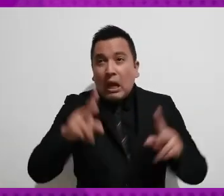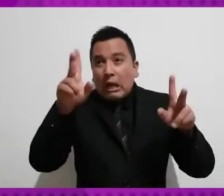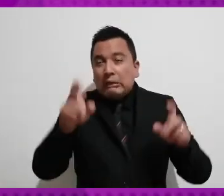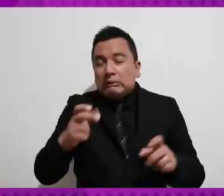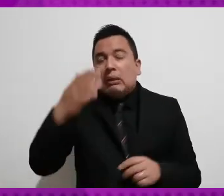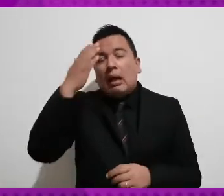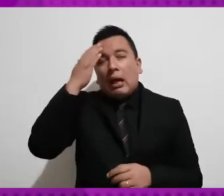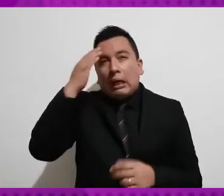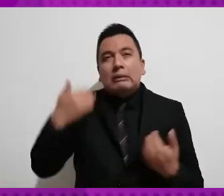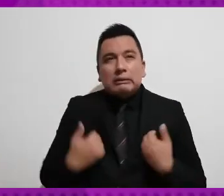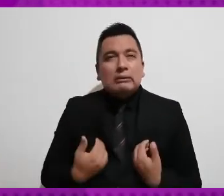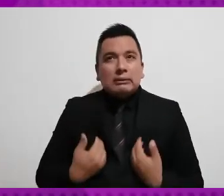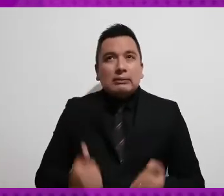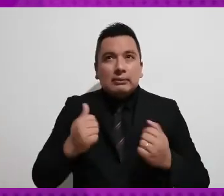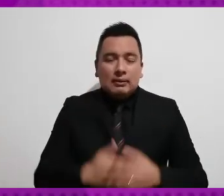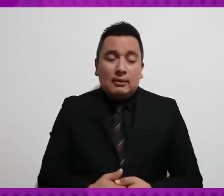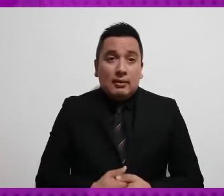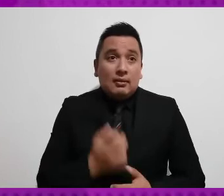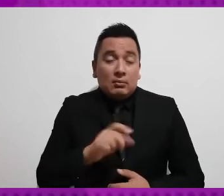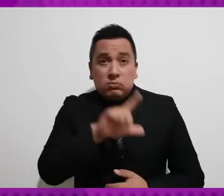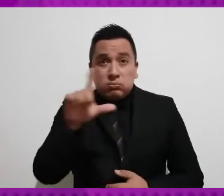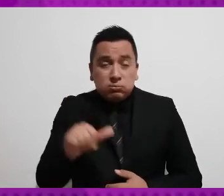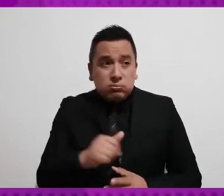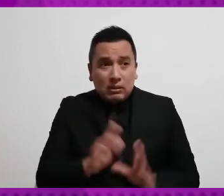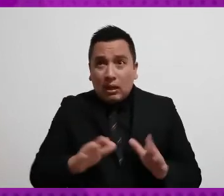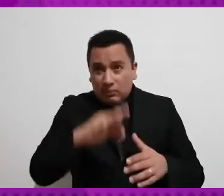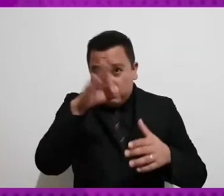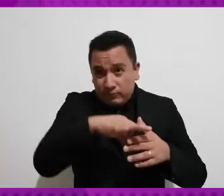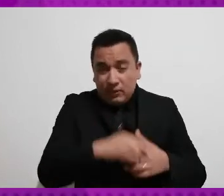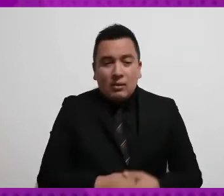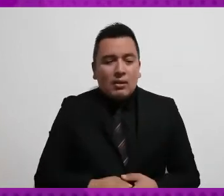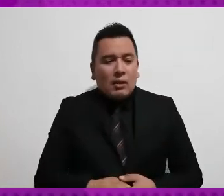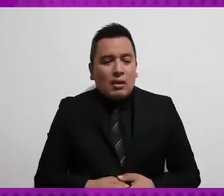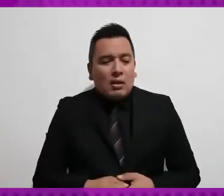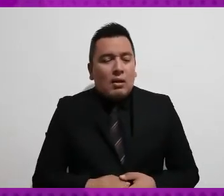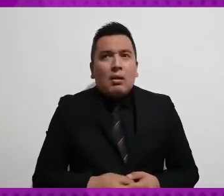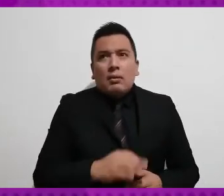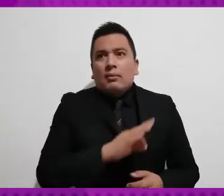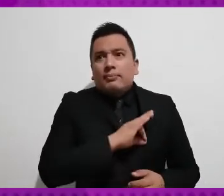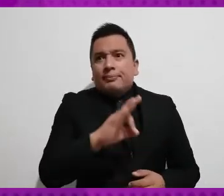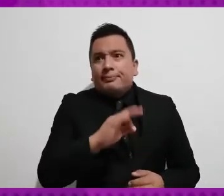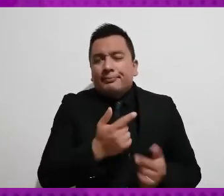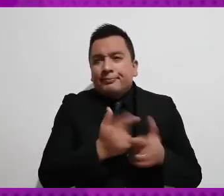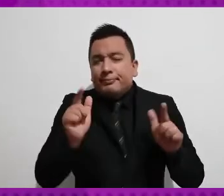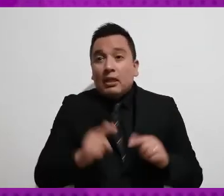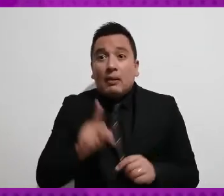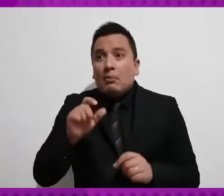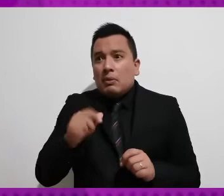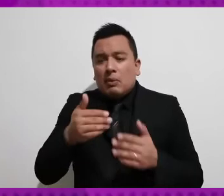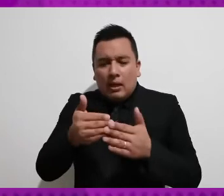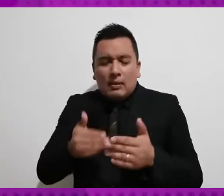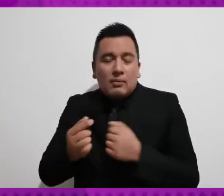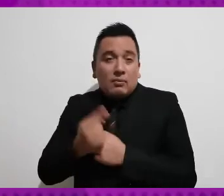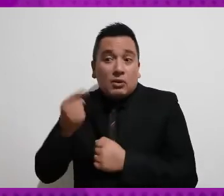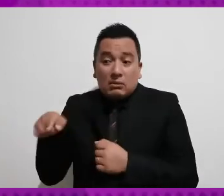estas medidas que nosotros implementamos el día de la jornada electoral, pero también antes. ¿Por qué? Porque ciudadanas y ciudadanos